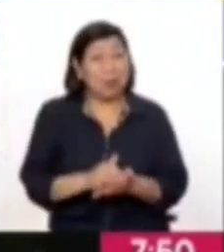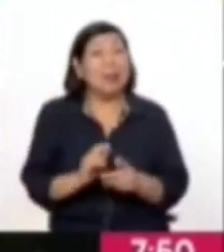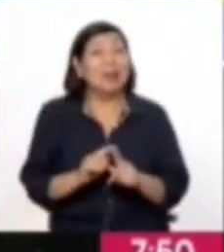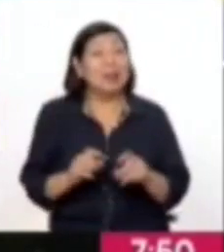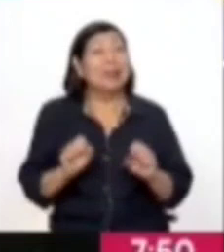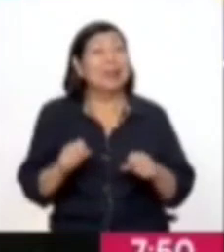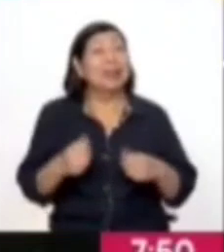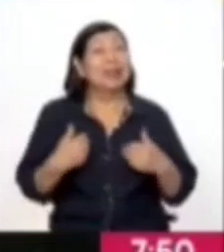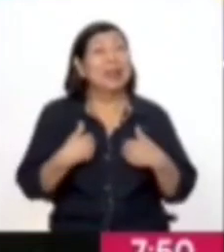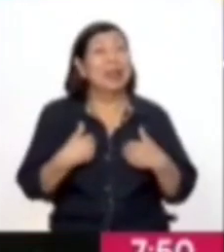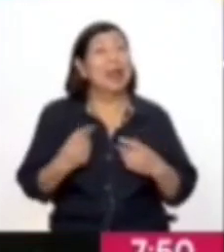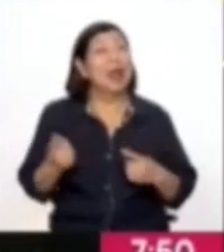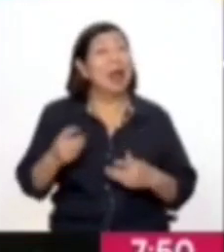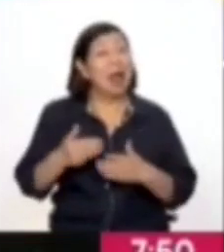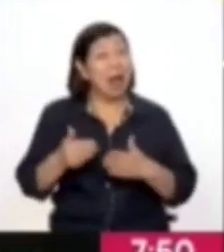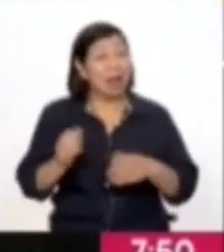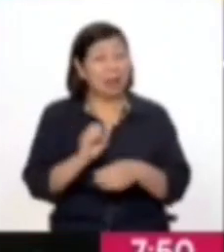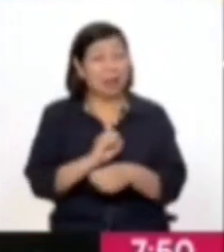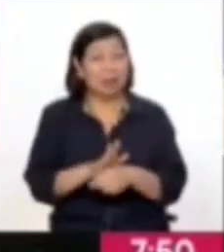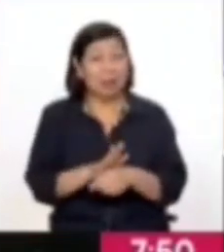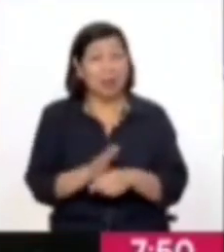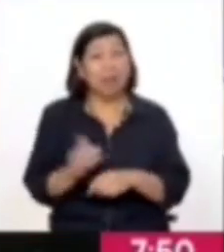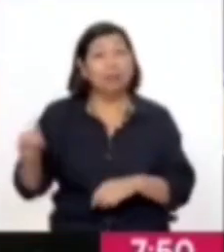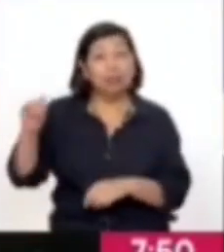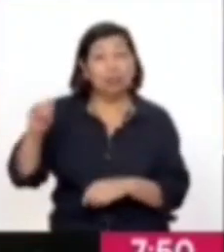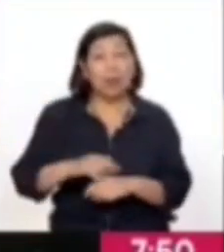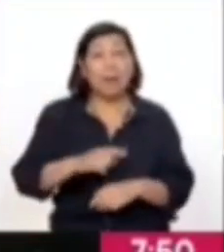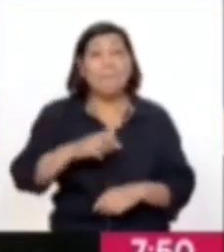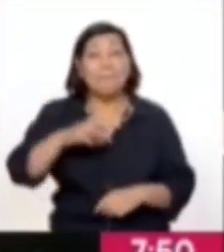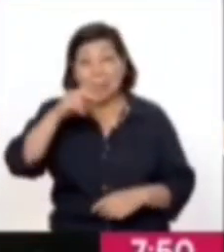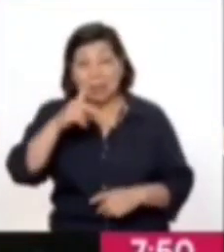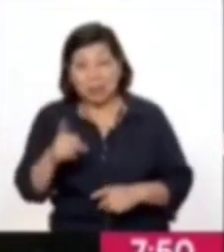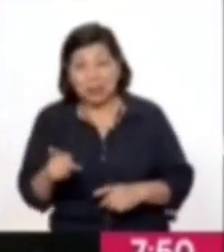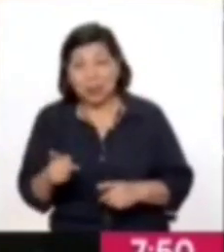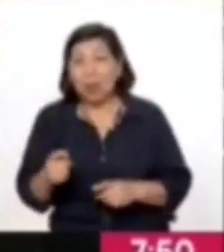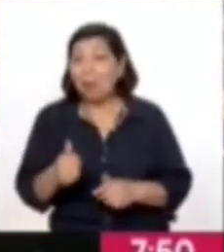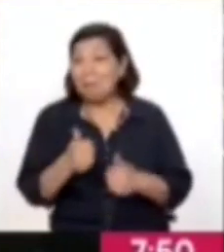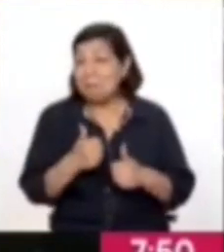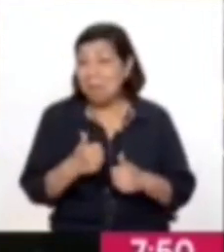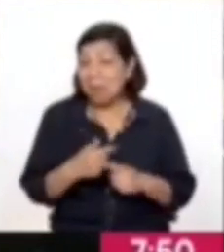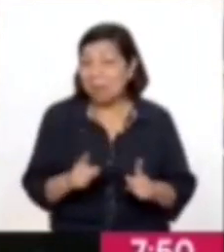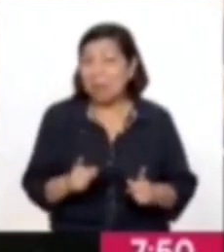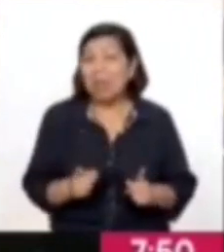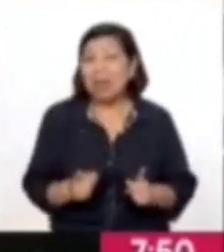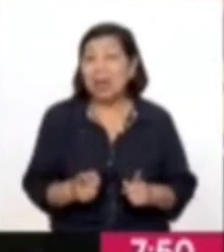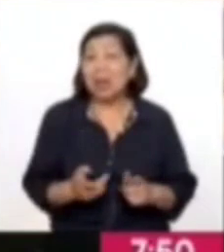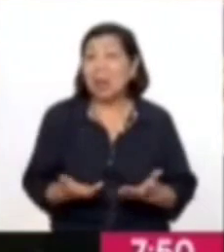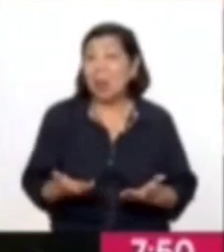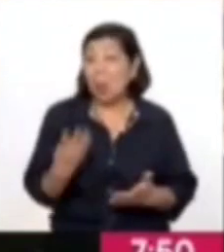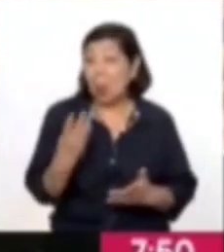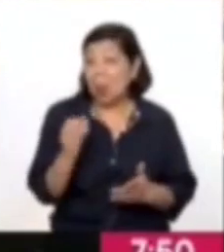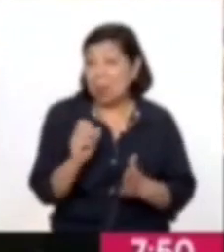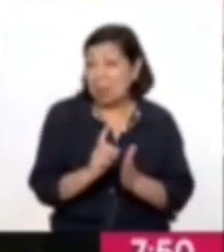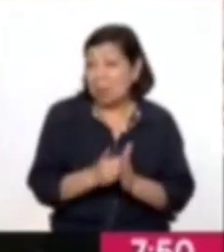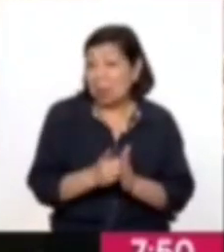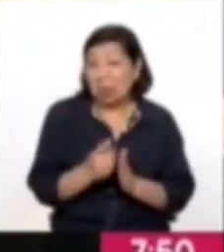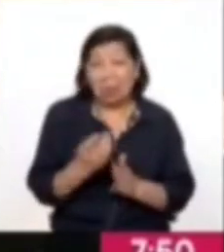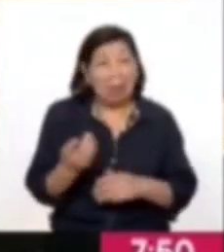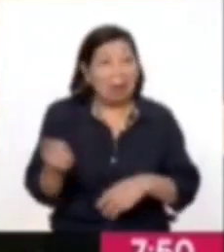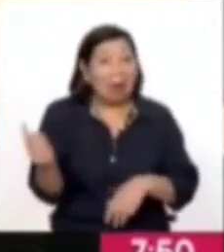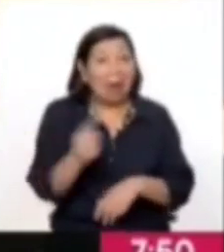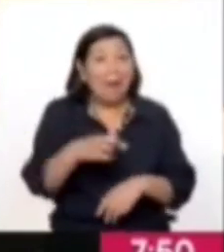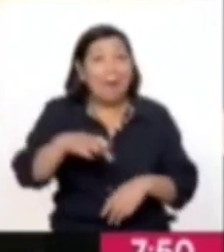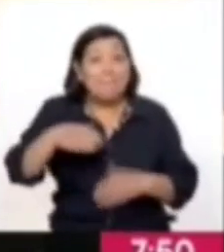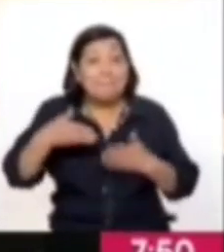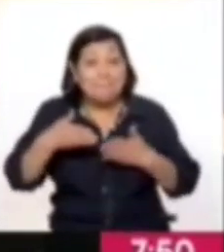Pisco tenía, hasta antes de la pandemia, el vuelo Pisco-Cusco, que era fantástico, porque Claro. en 40 minutos, 45